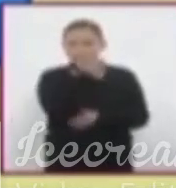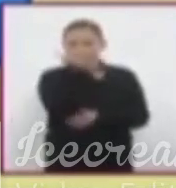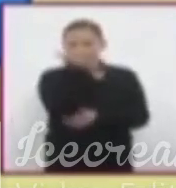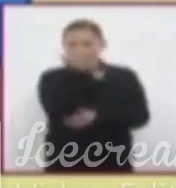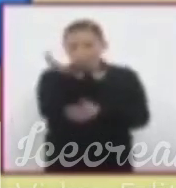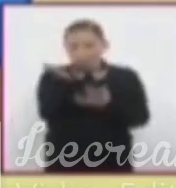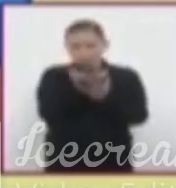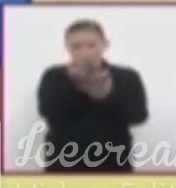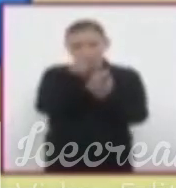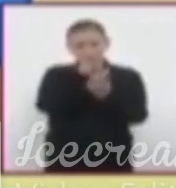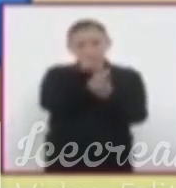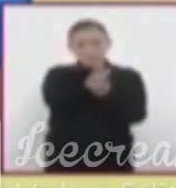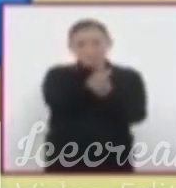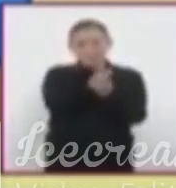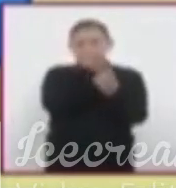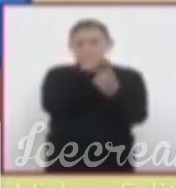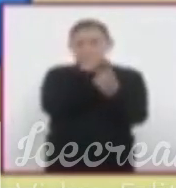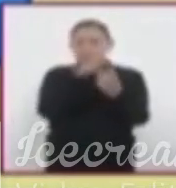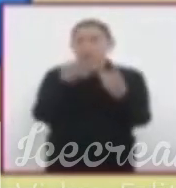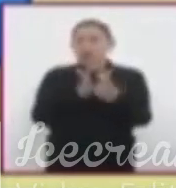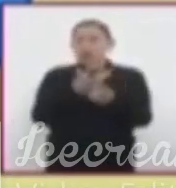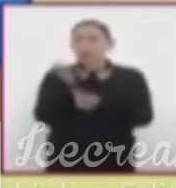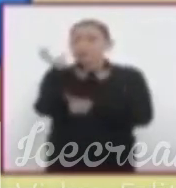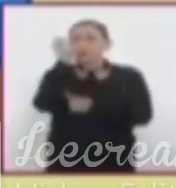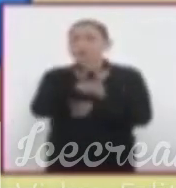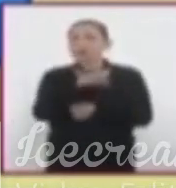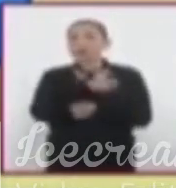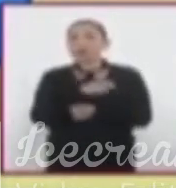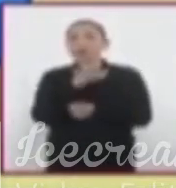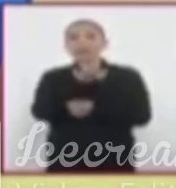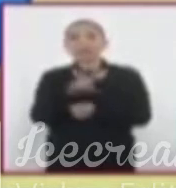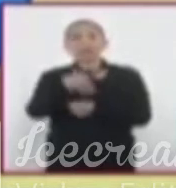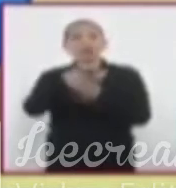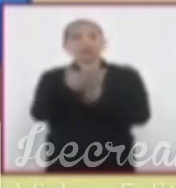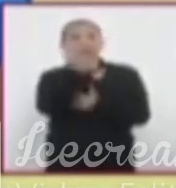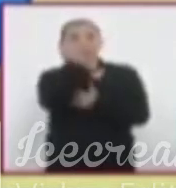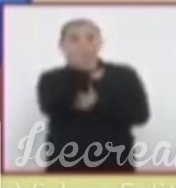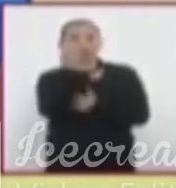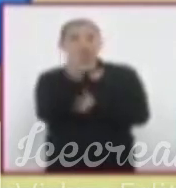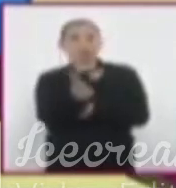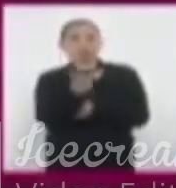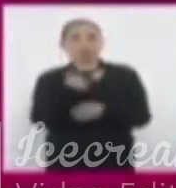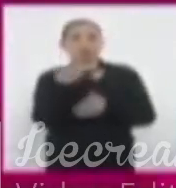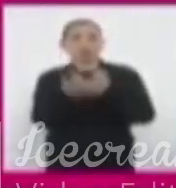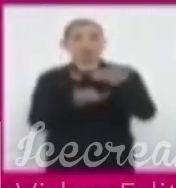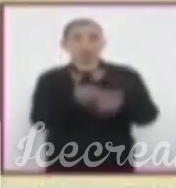practica básquetbol, significa que 115 alumnos lo hacen.